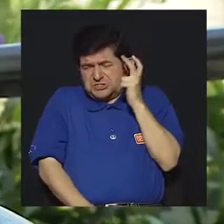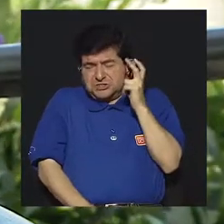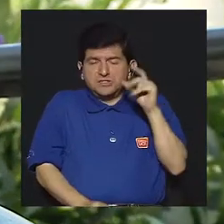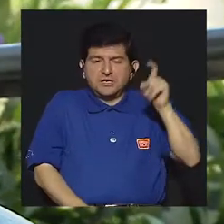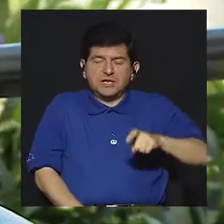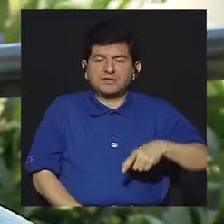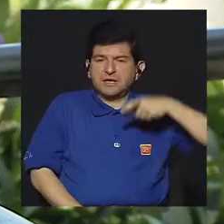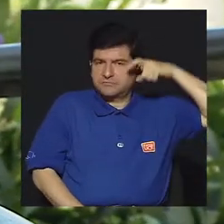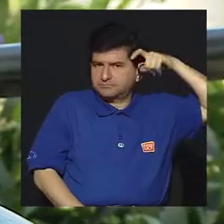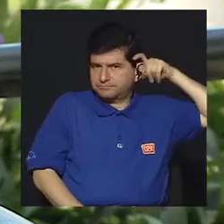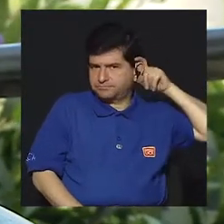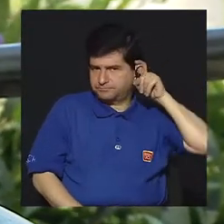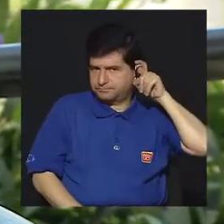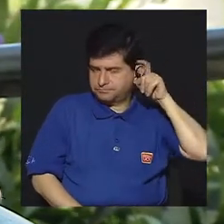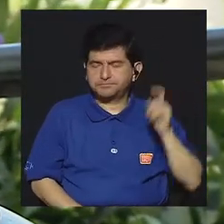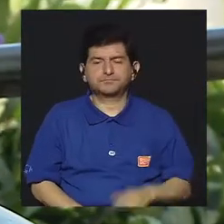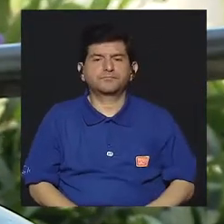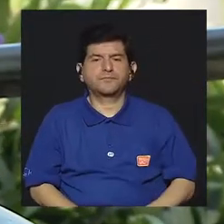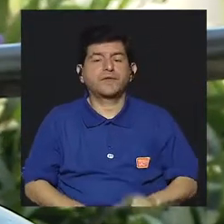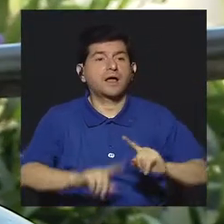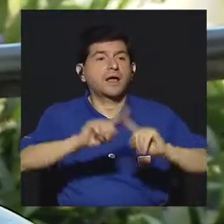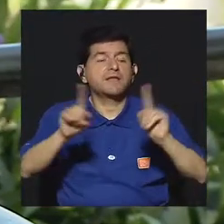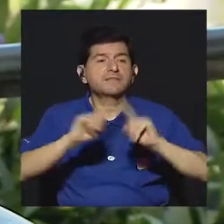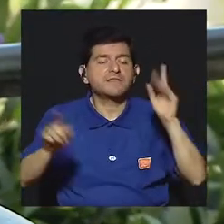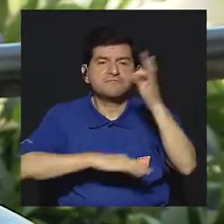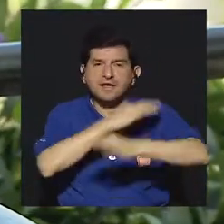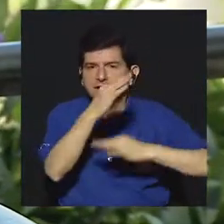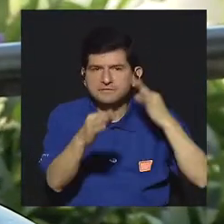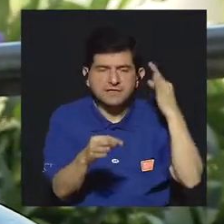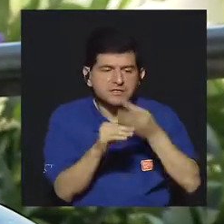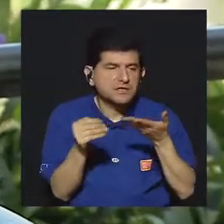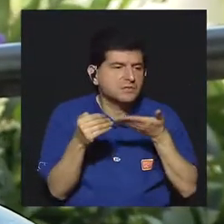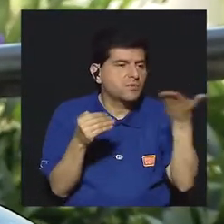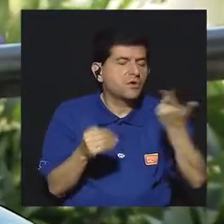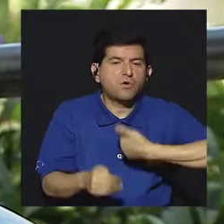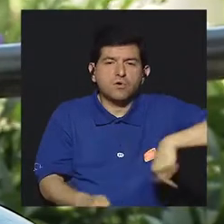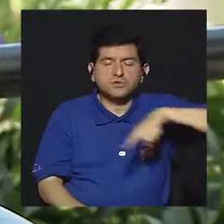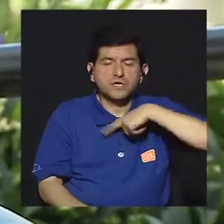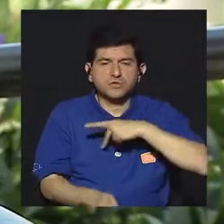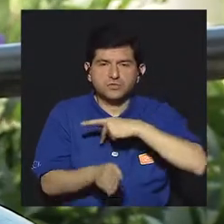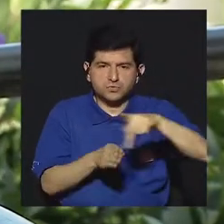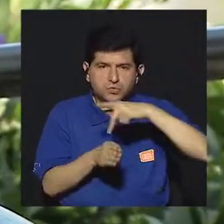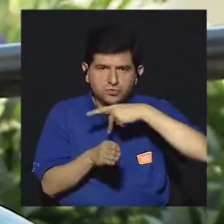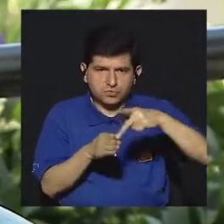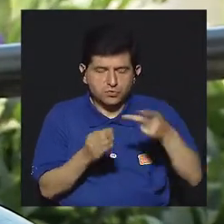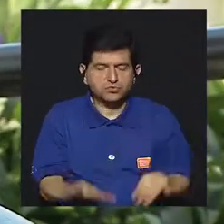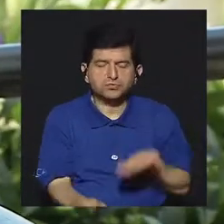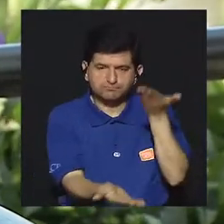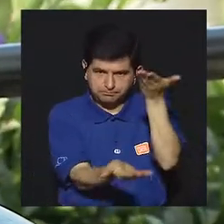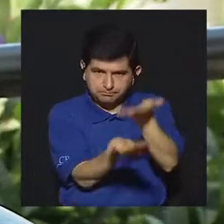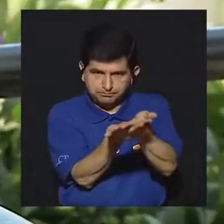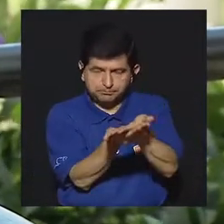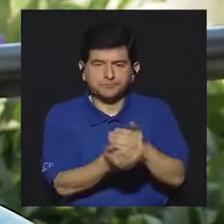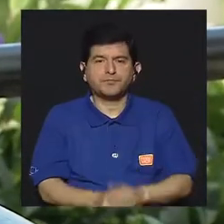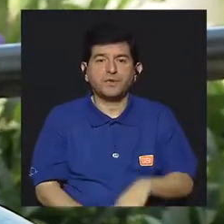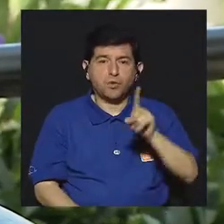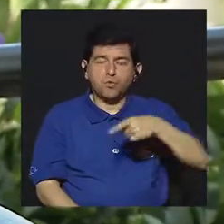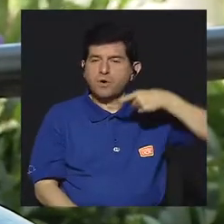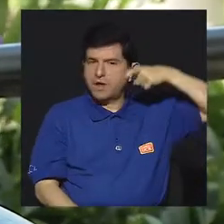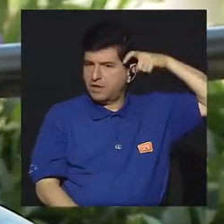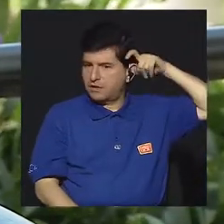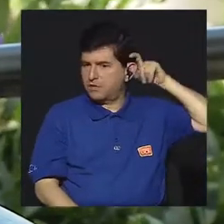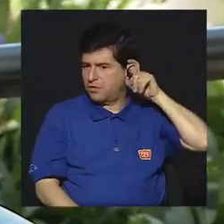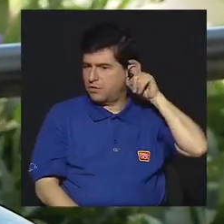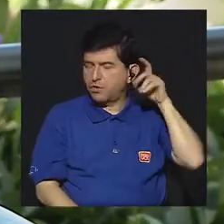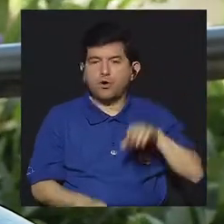necesitar una prótesis auditiva. Entonces, dentro de la gama de cosas que nosotros como profesionales podemos ofrecer es una